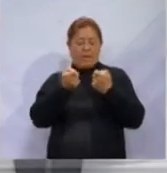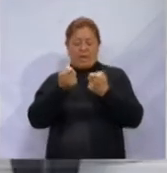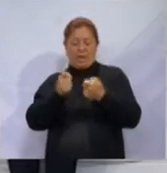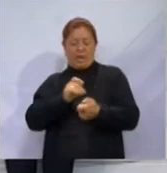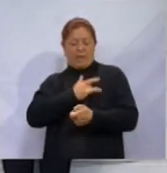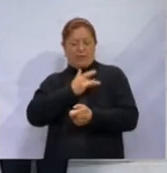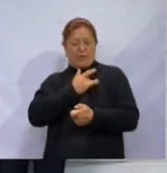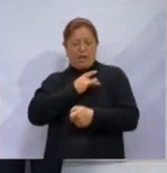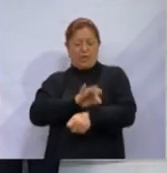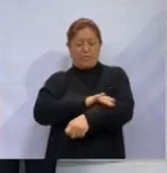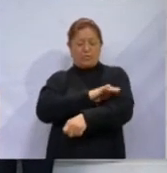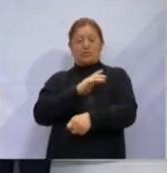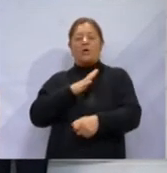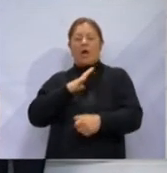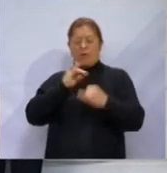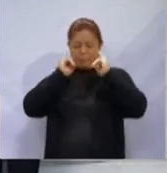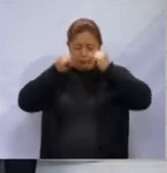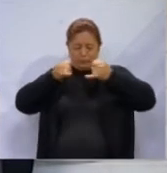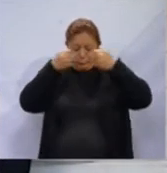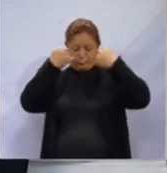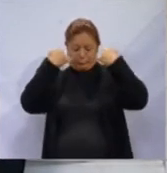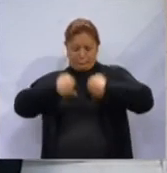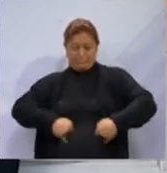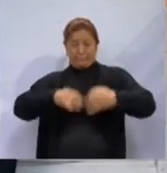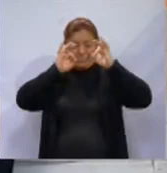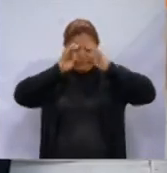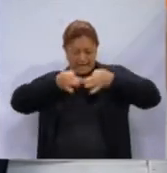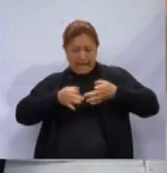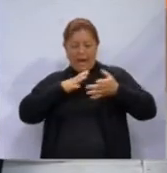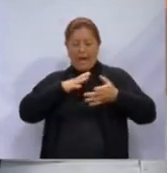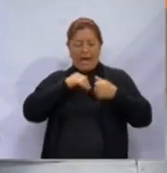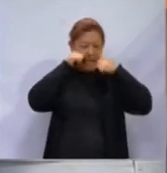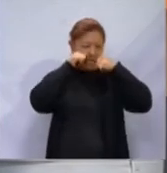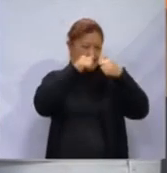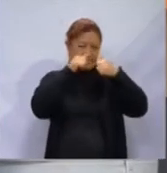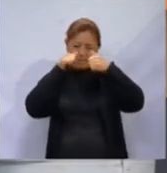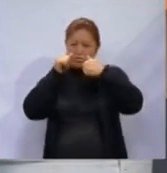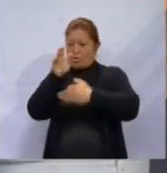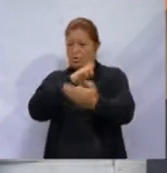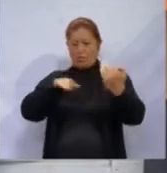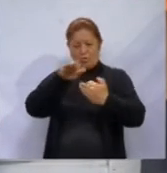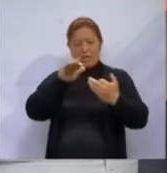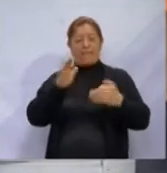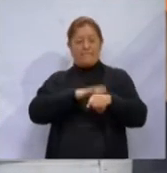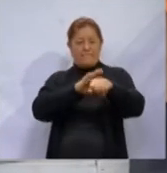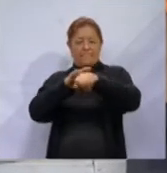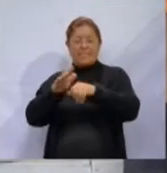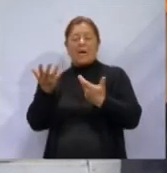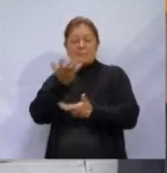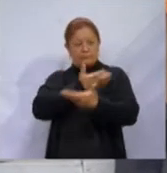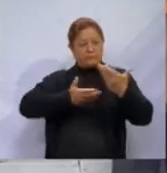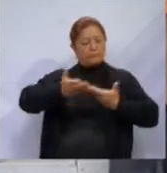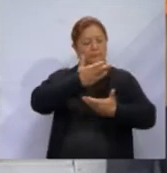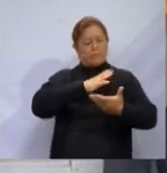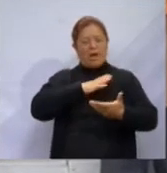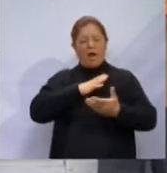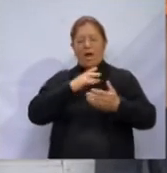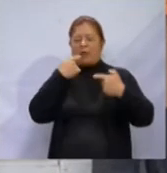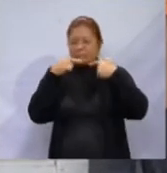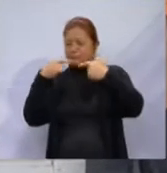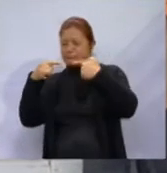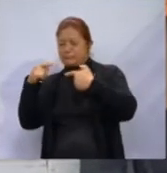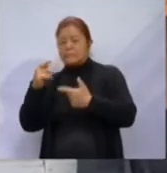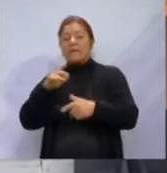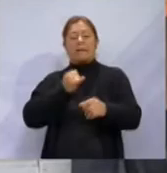emociones, construir una identidad personal, mostrar atención y cuidado hacia los demás, colaborar, establecer relaciones positivas, tomar